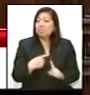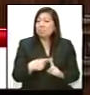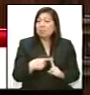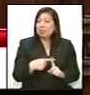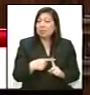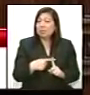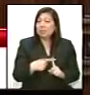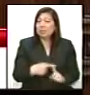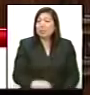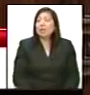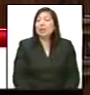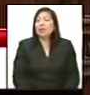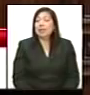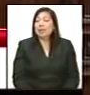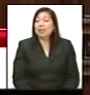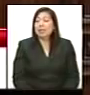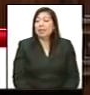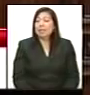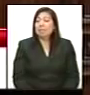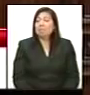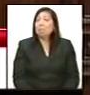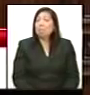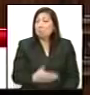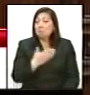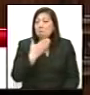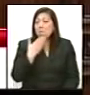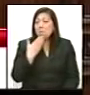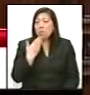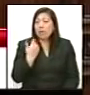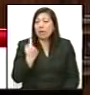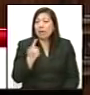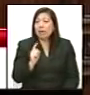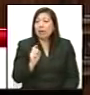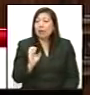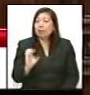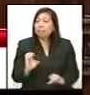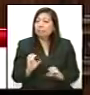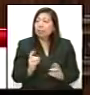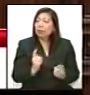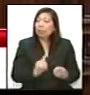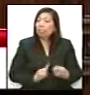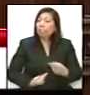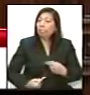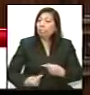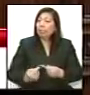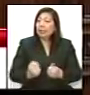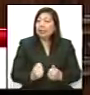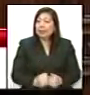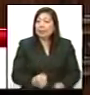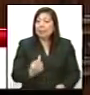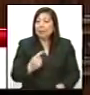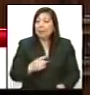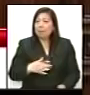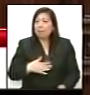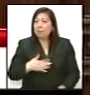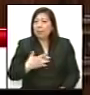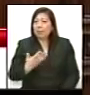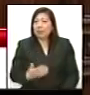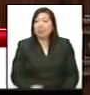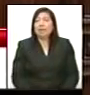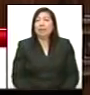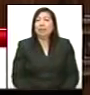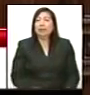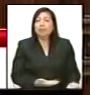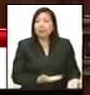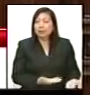o inocuos, valiosos, y los ha sabido tergiversar para poder